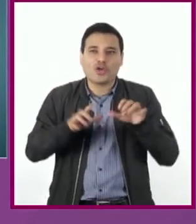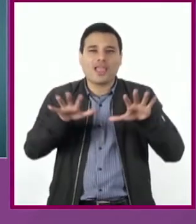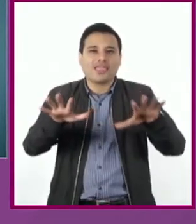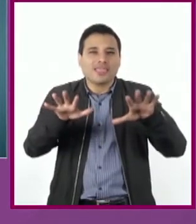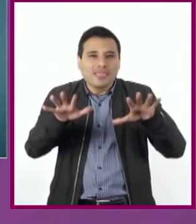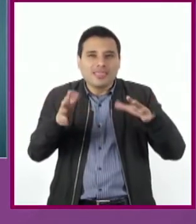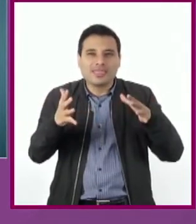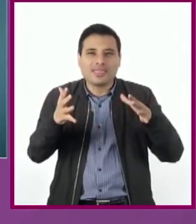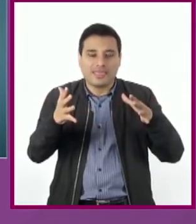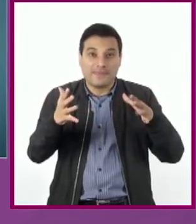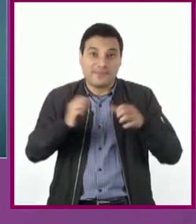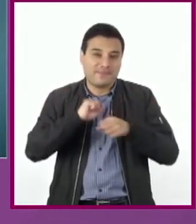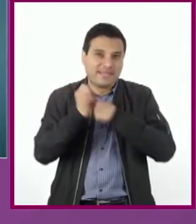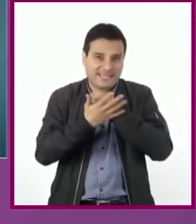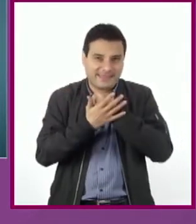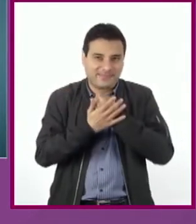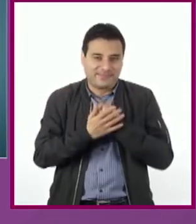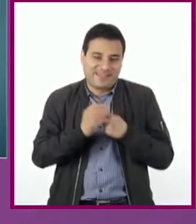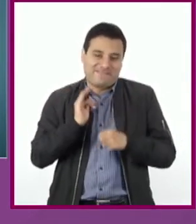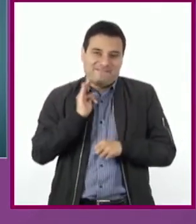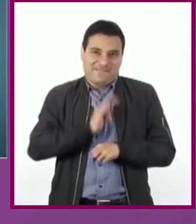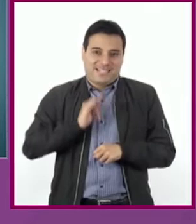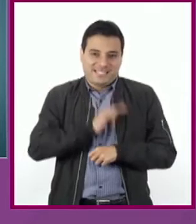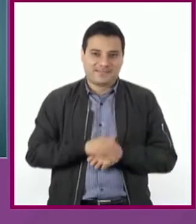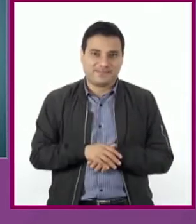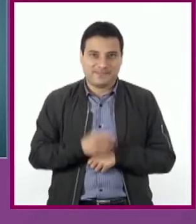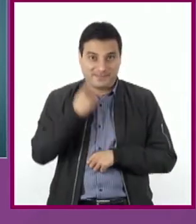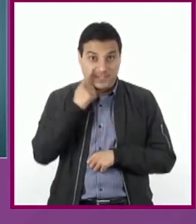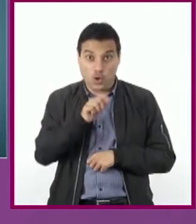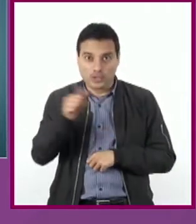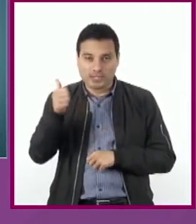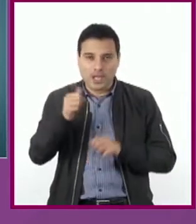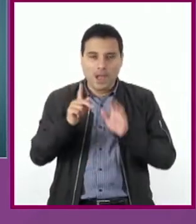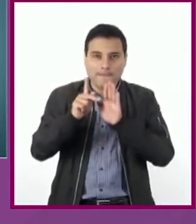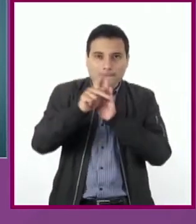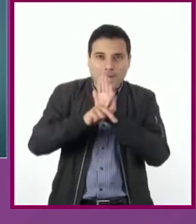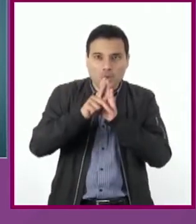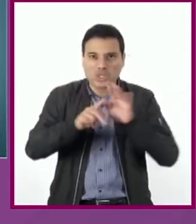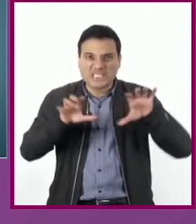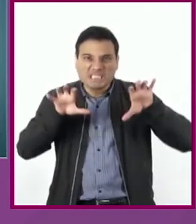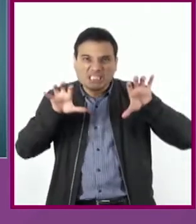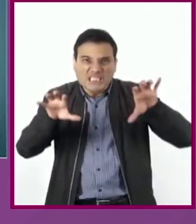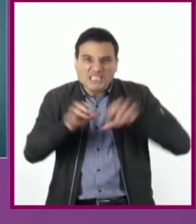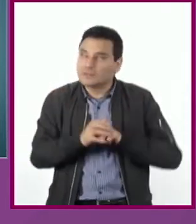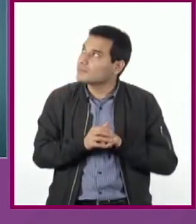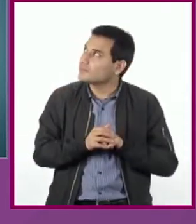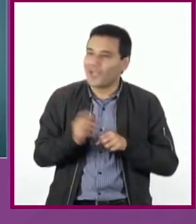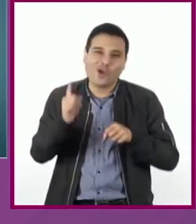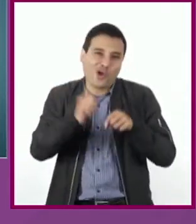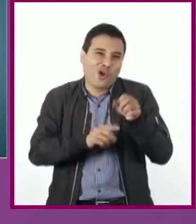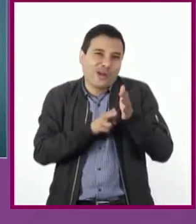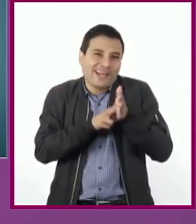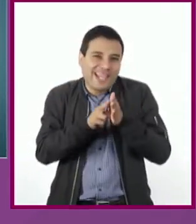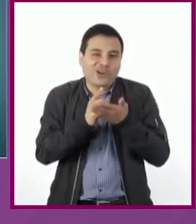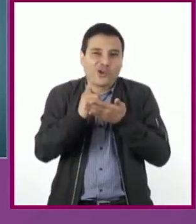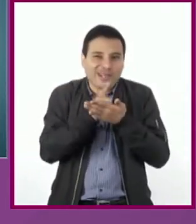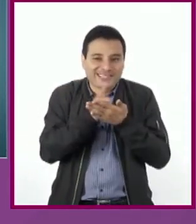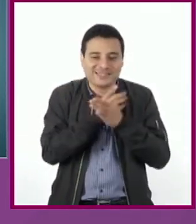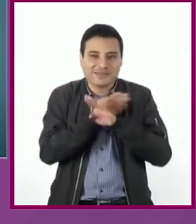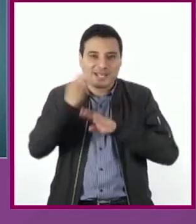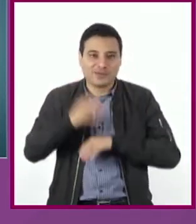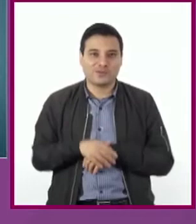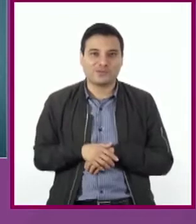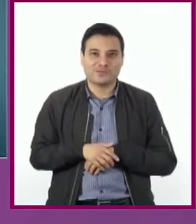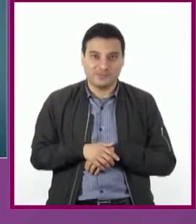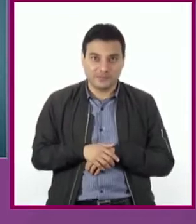claros. Por ejemplo, en una película de misterio será de noche o penumbra y cuando algo fatal va a ocurrir, vemos el